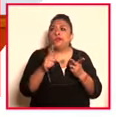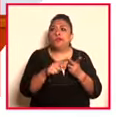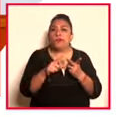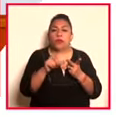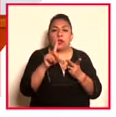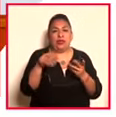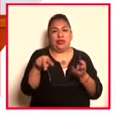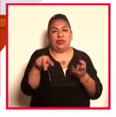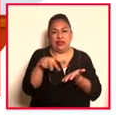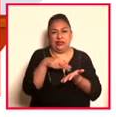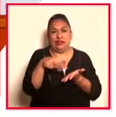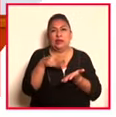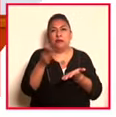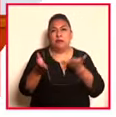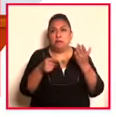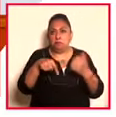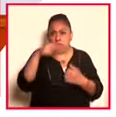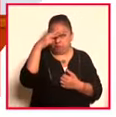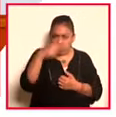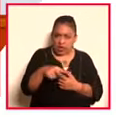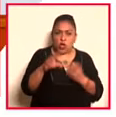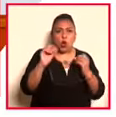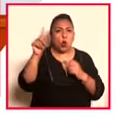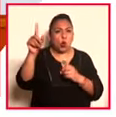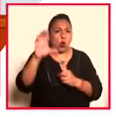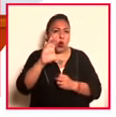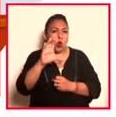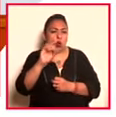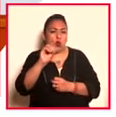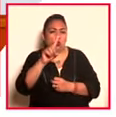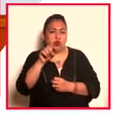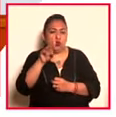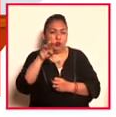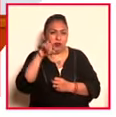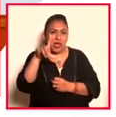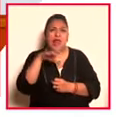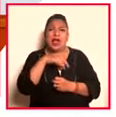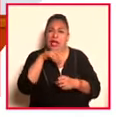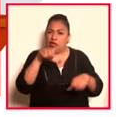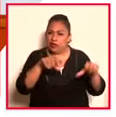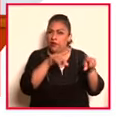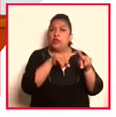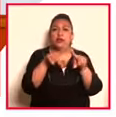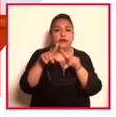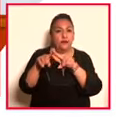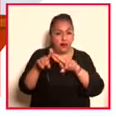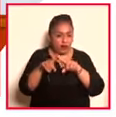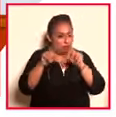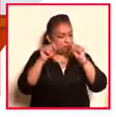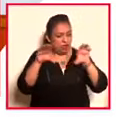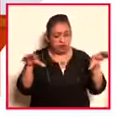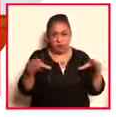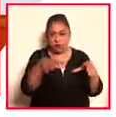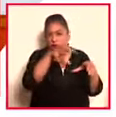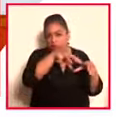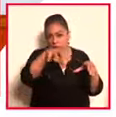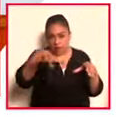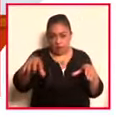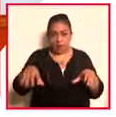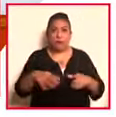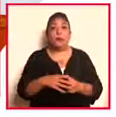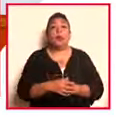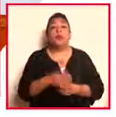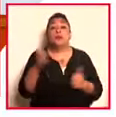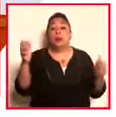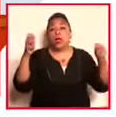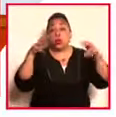danza, en México, tanto en México como en Cozumel, hay diferentes actividades en las mismas disciplinas. El